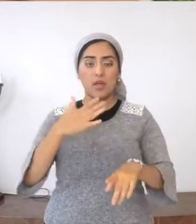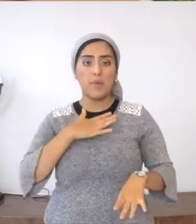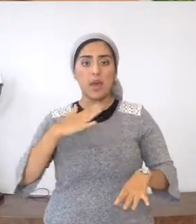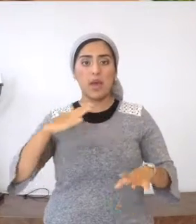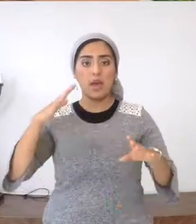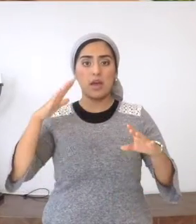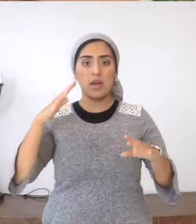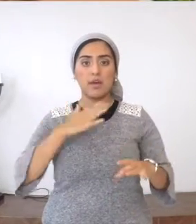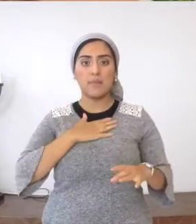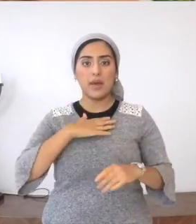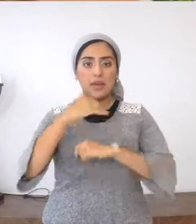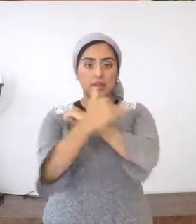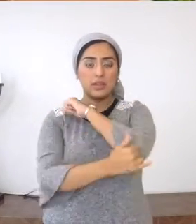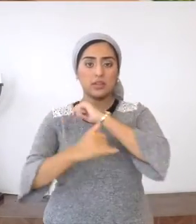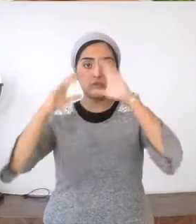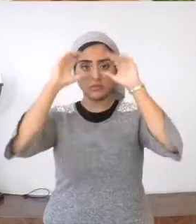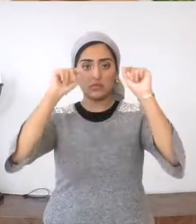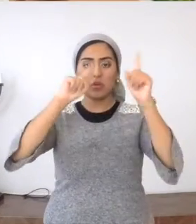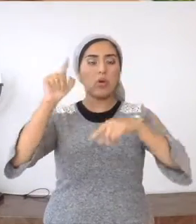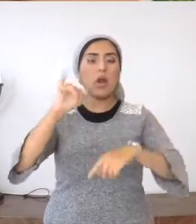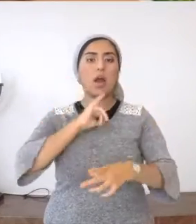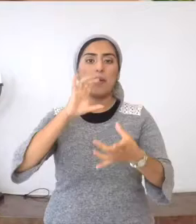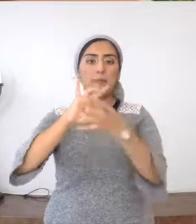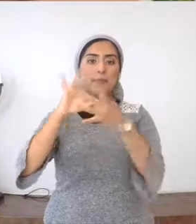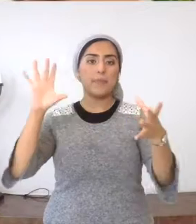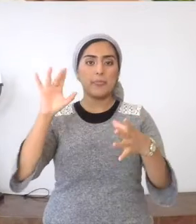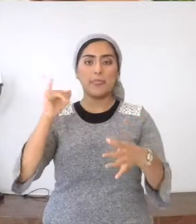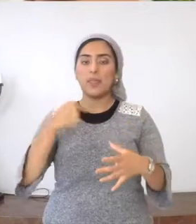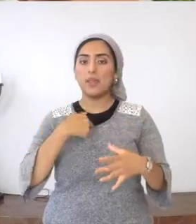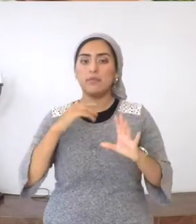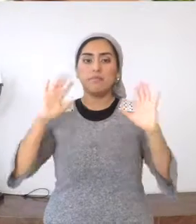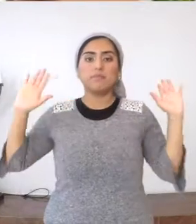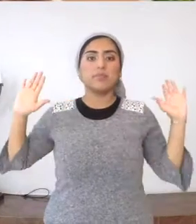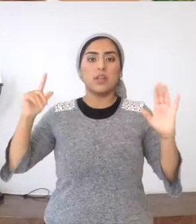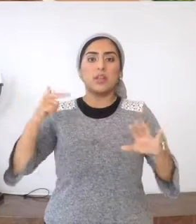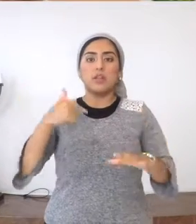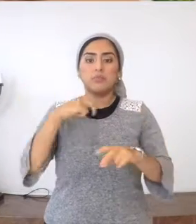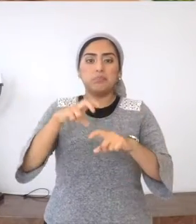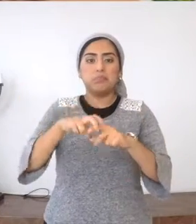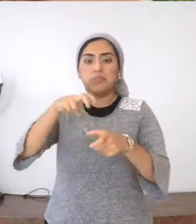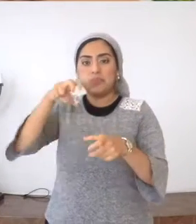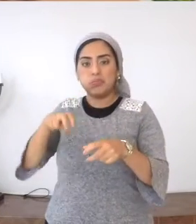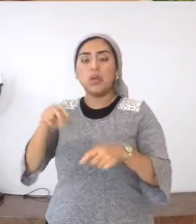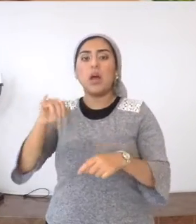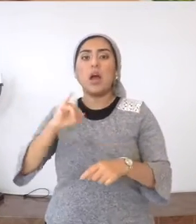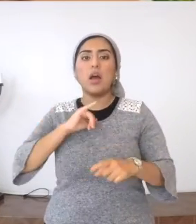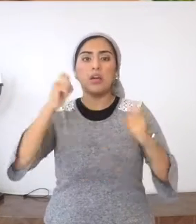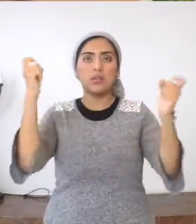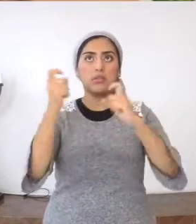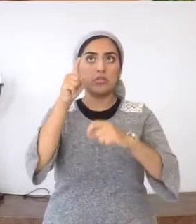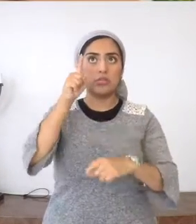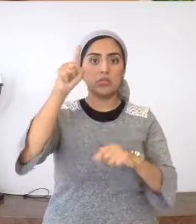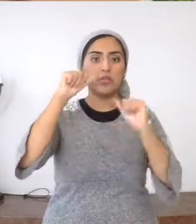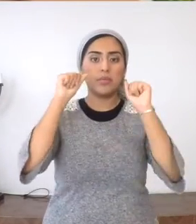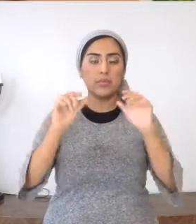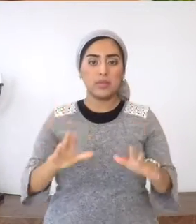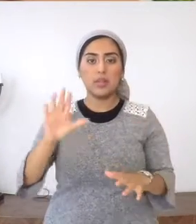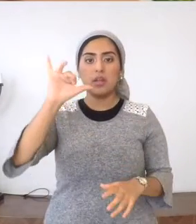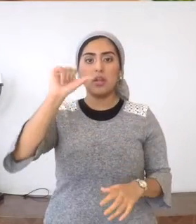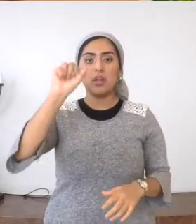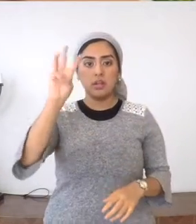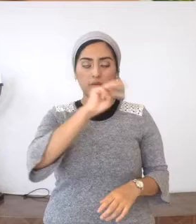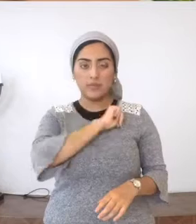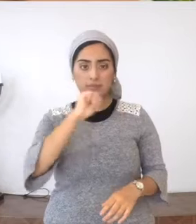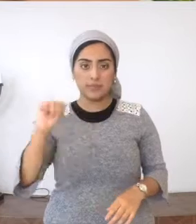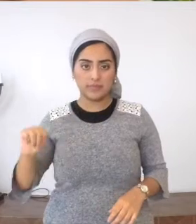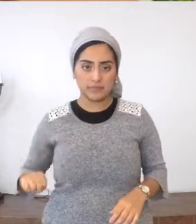rompo Con ese pacto No importa Que los representantes De mi nación Vayan a ese pacto Yo renuncio Yo no tengo nada Que ver con eso Porque